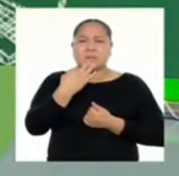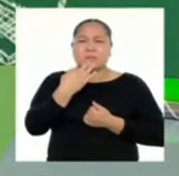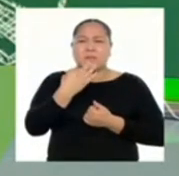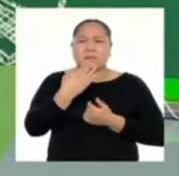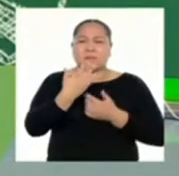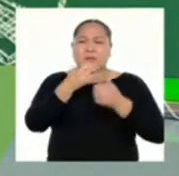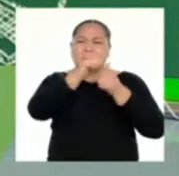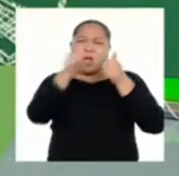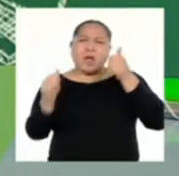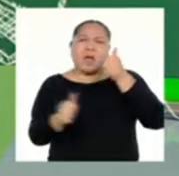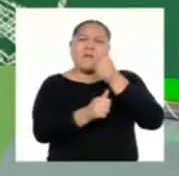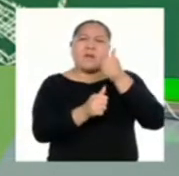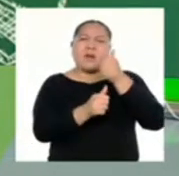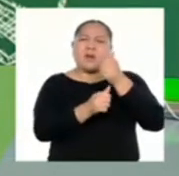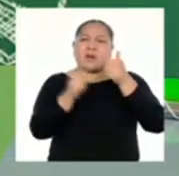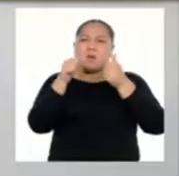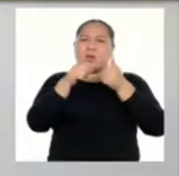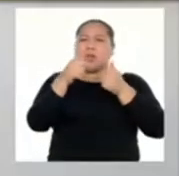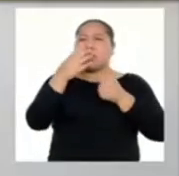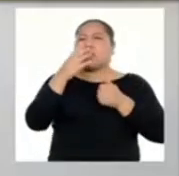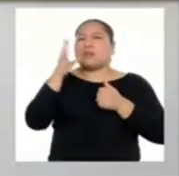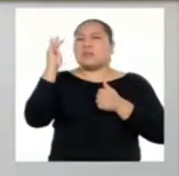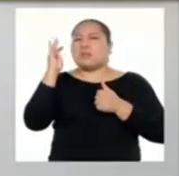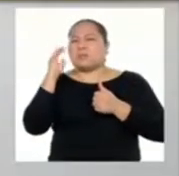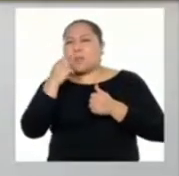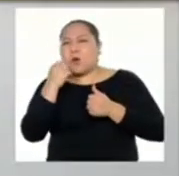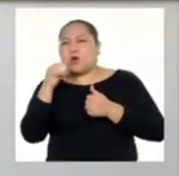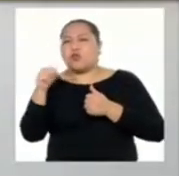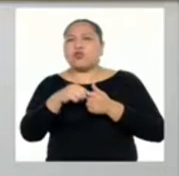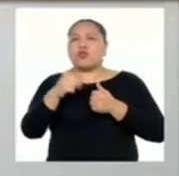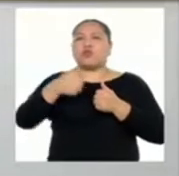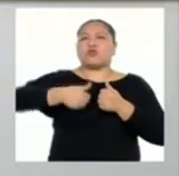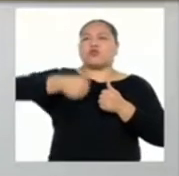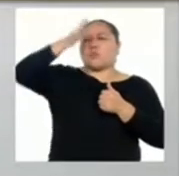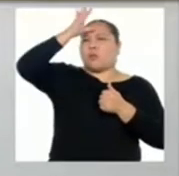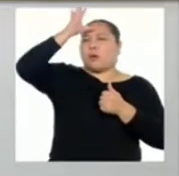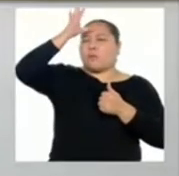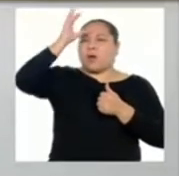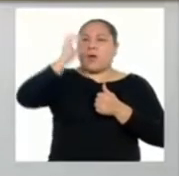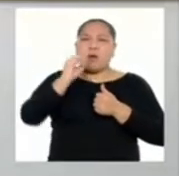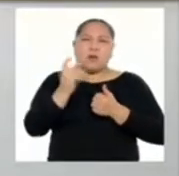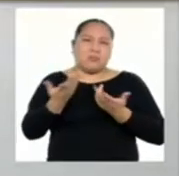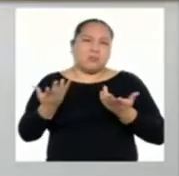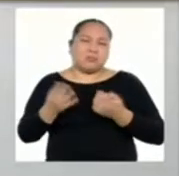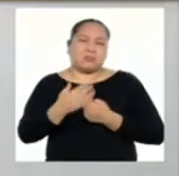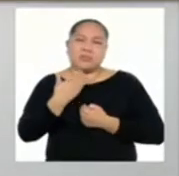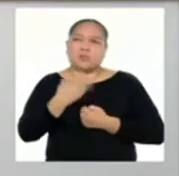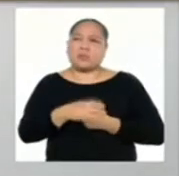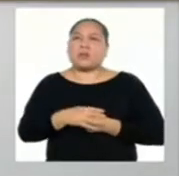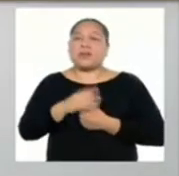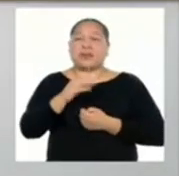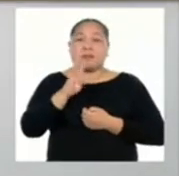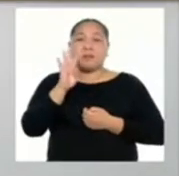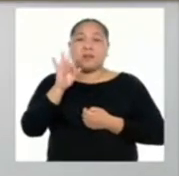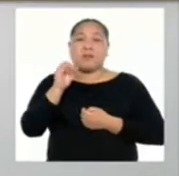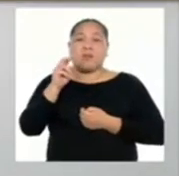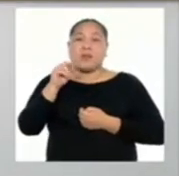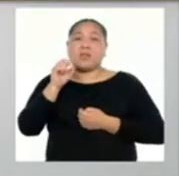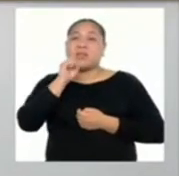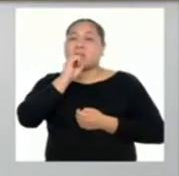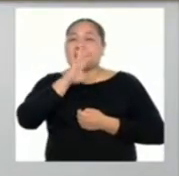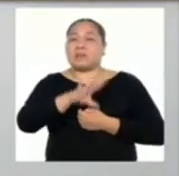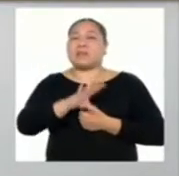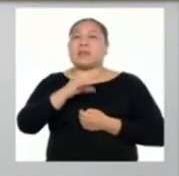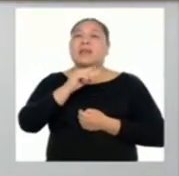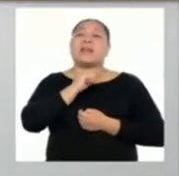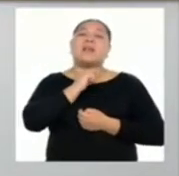tutela del esposo, padre o consejero? En la fuente E encontramos las razones que la Iglesia